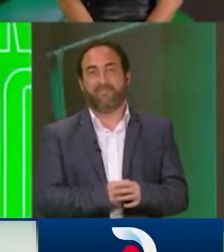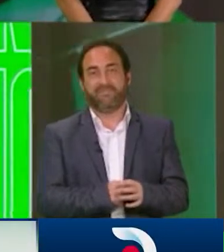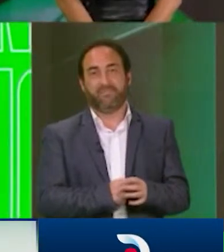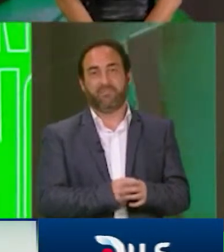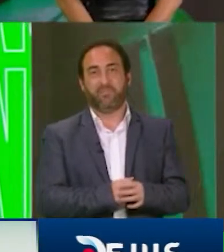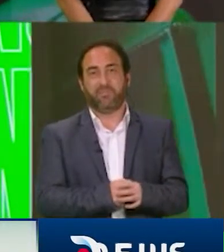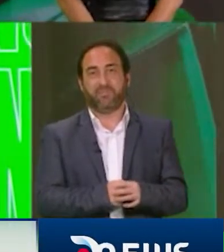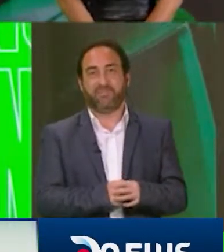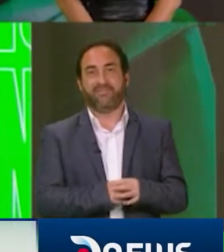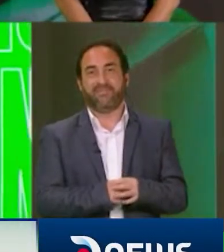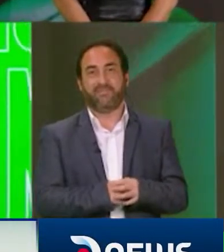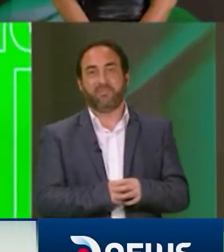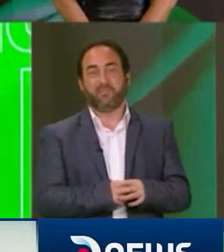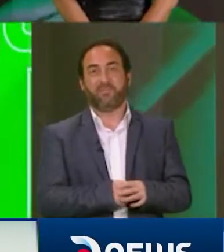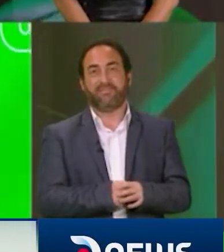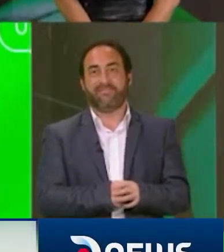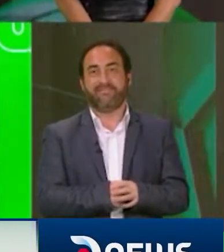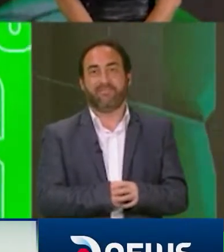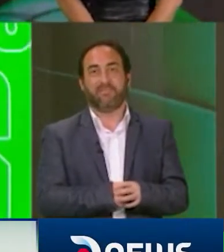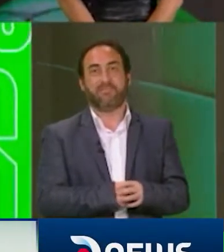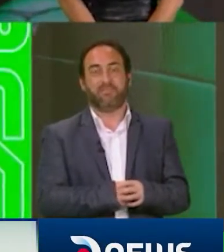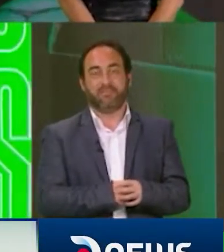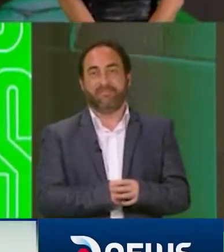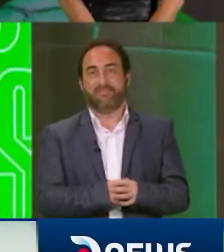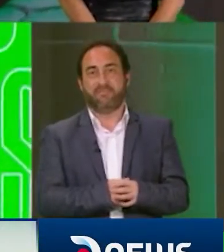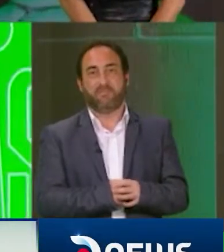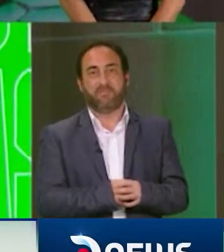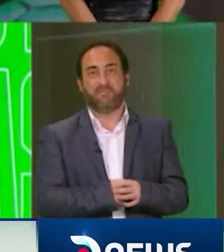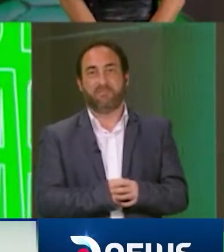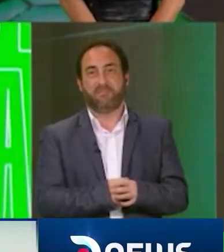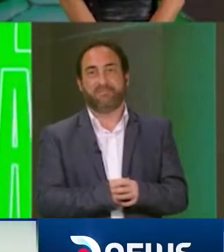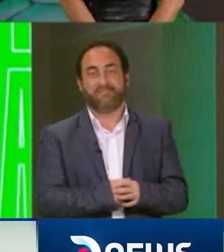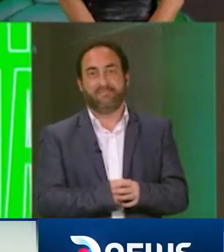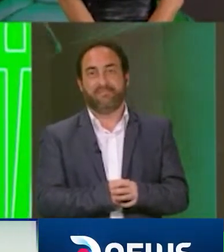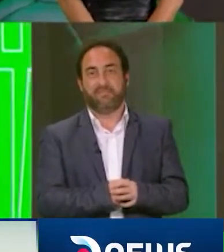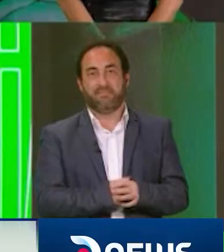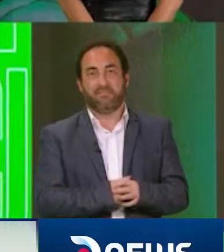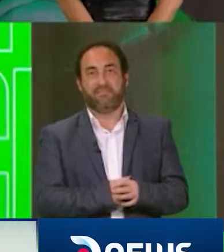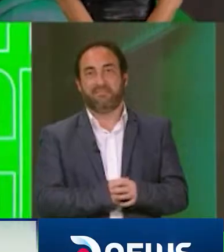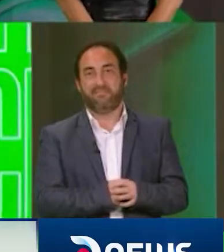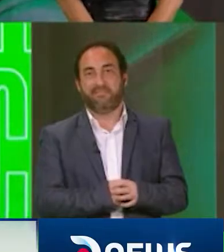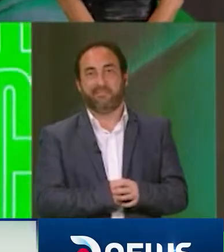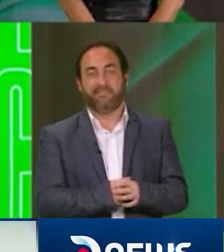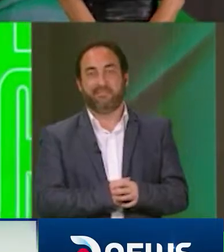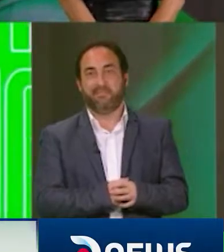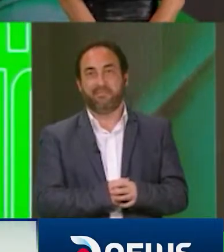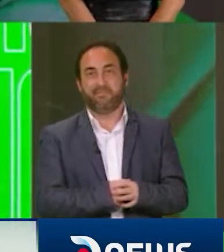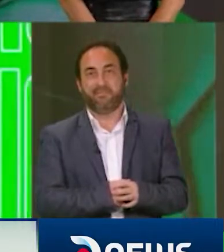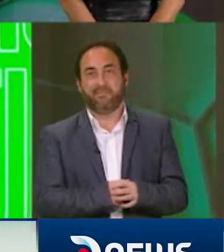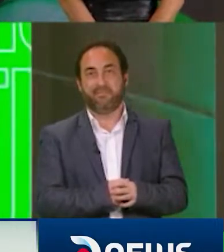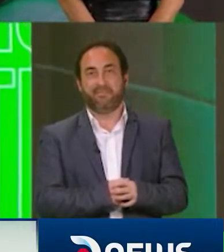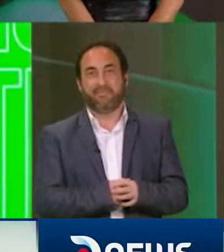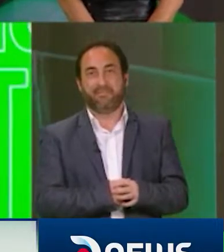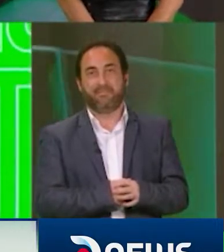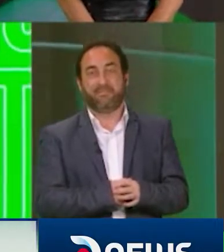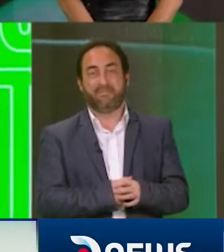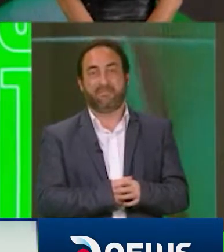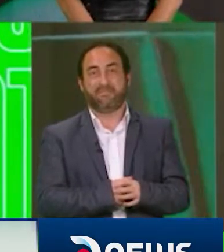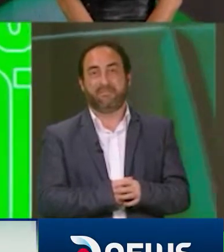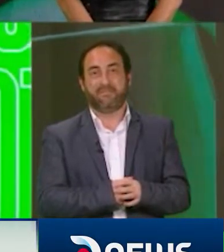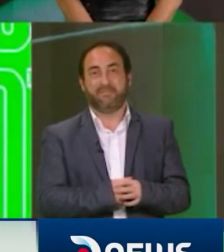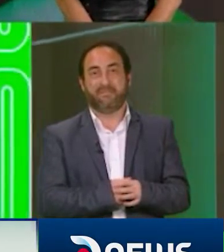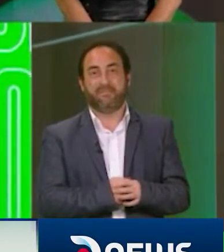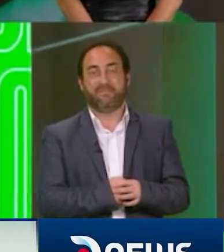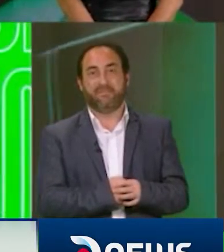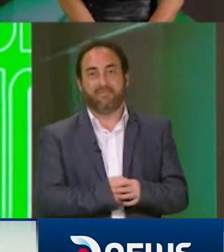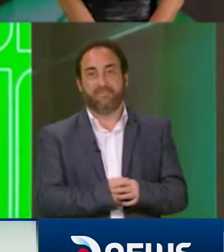Bueno, empecemos por la Copa América, que fue muy difícil. No olviden de que inclusive se había hecho un hashtag Copa América de